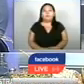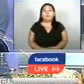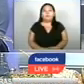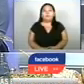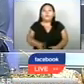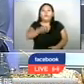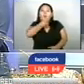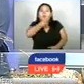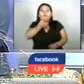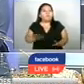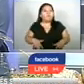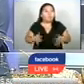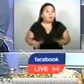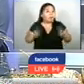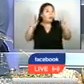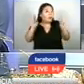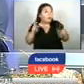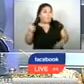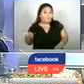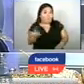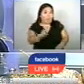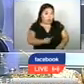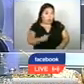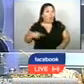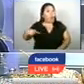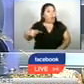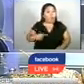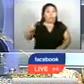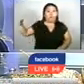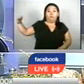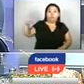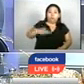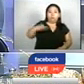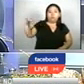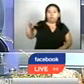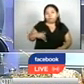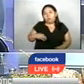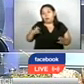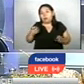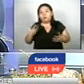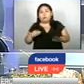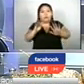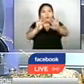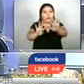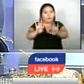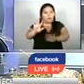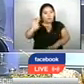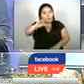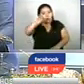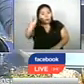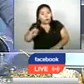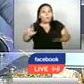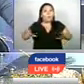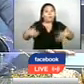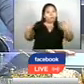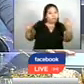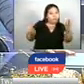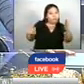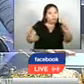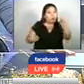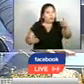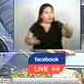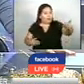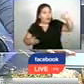las proyecciones sobre la cantidad de personas que ingresaron a El Salvador incrementaron un 95%, esto en comparación del